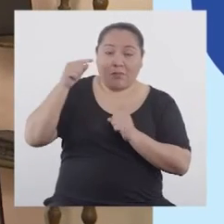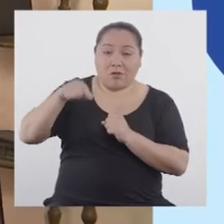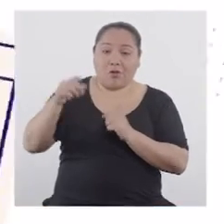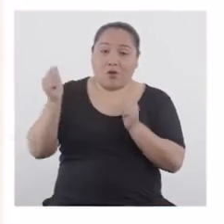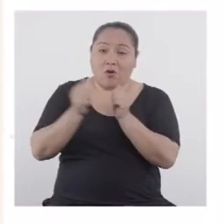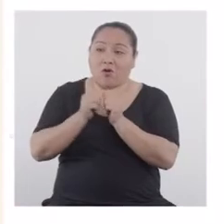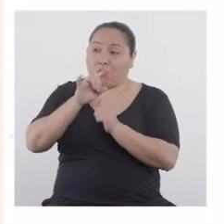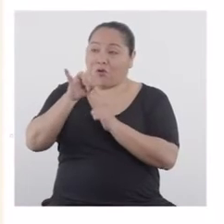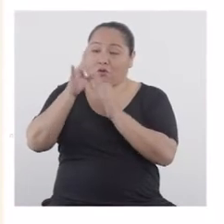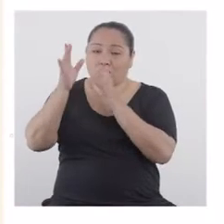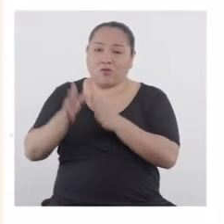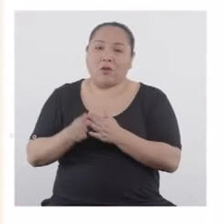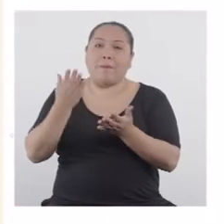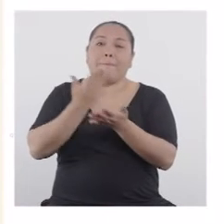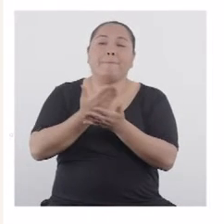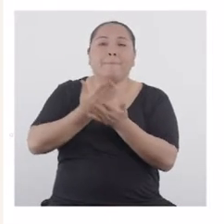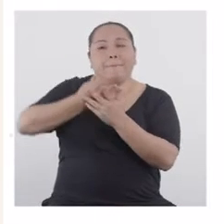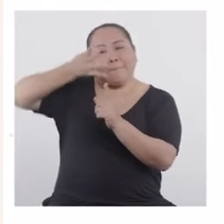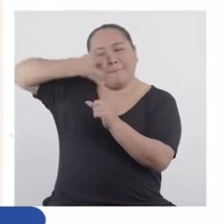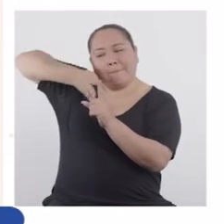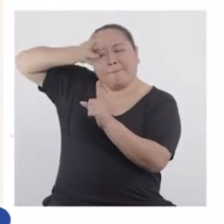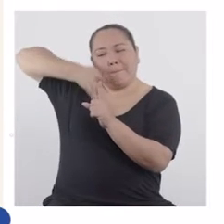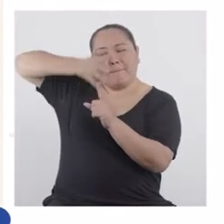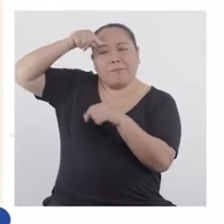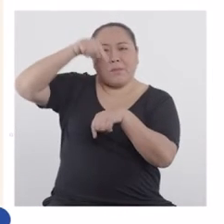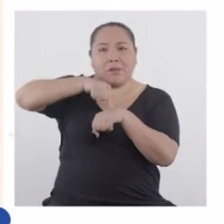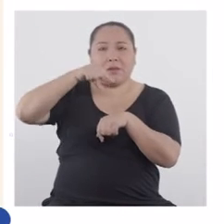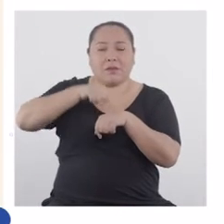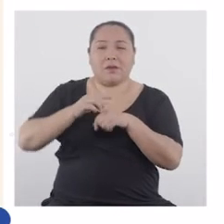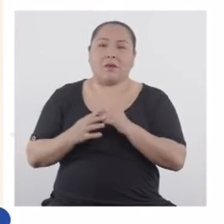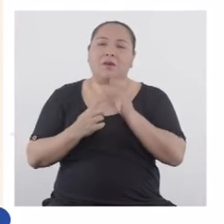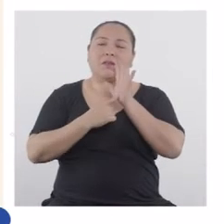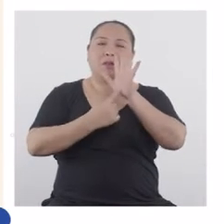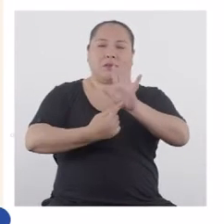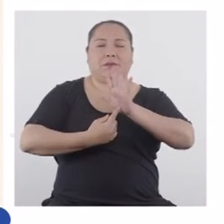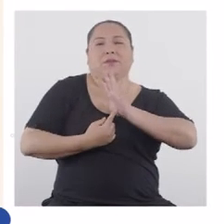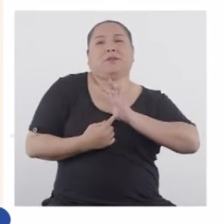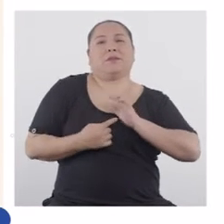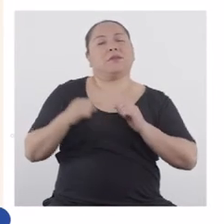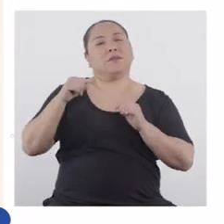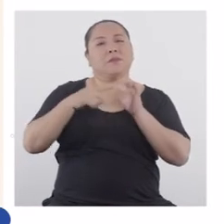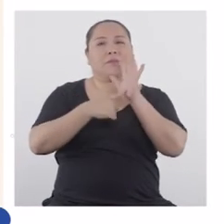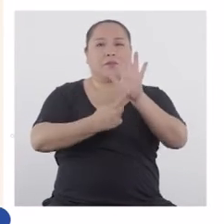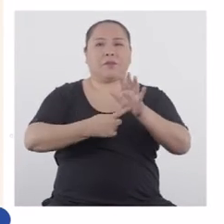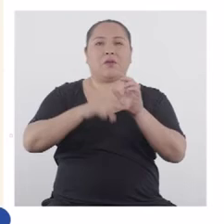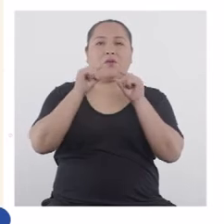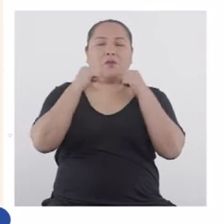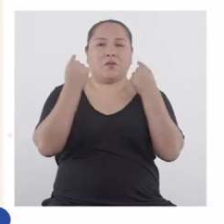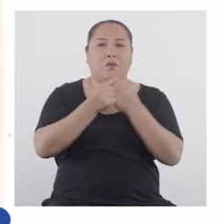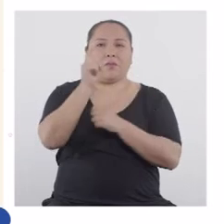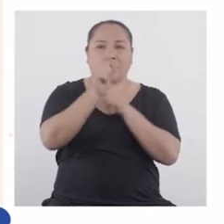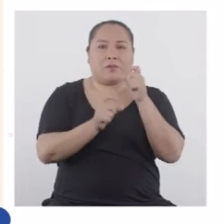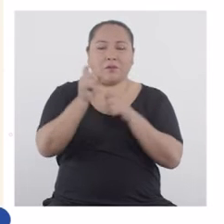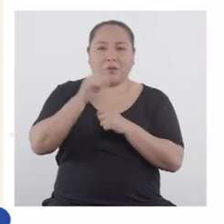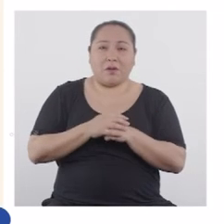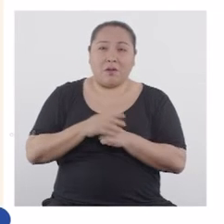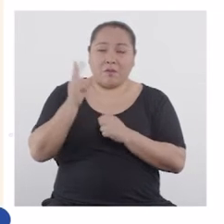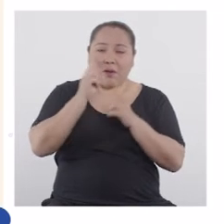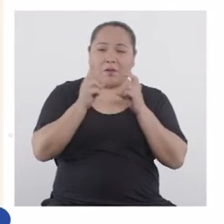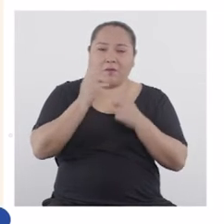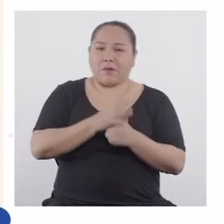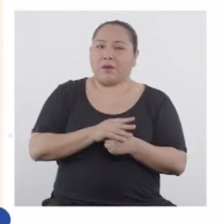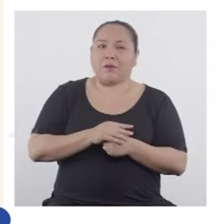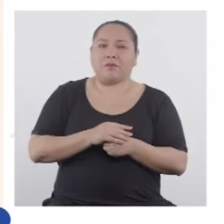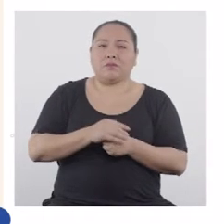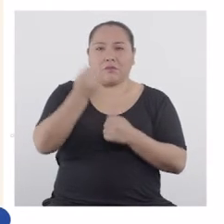usuarios, ha llegado la fase de evaluar, que es el momento de presentarlo a un grupo de personas para recibir